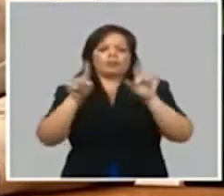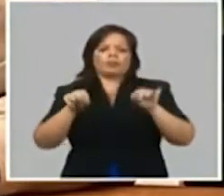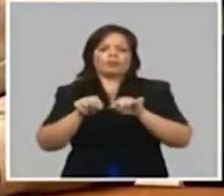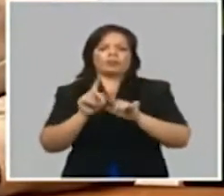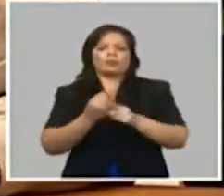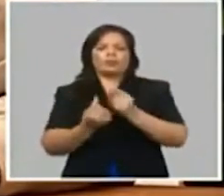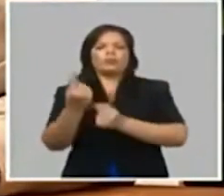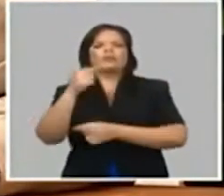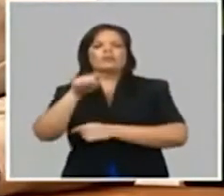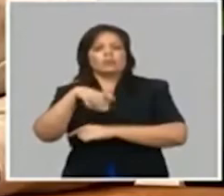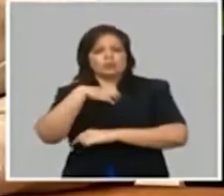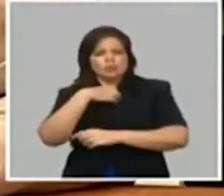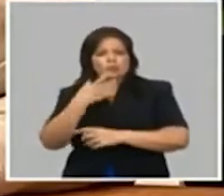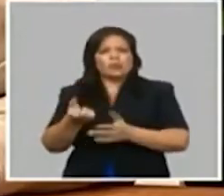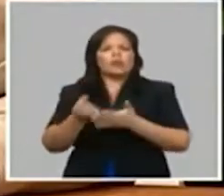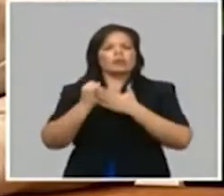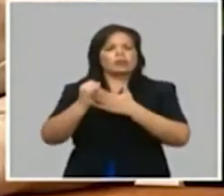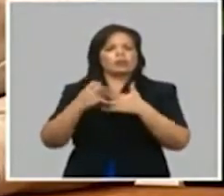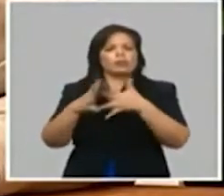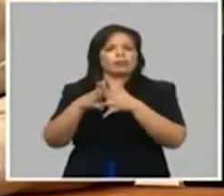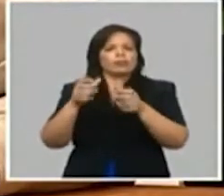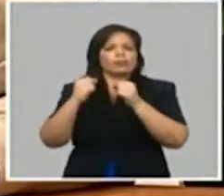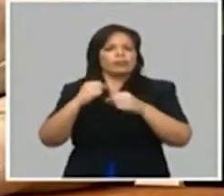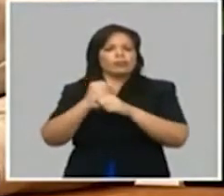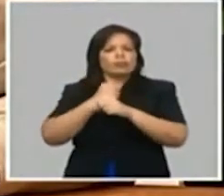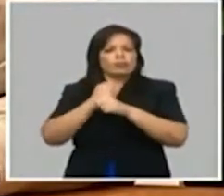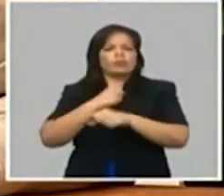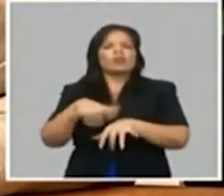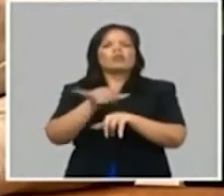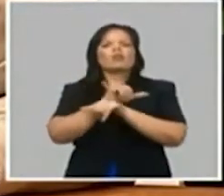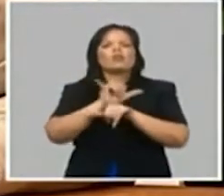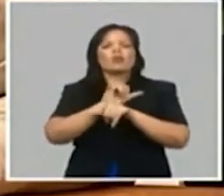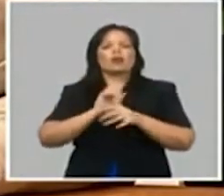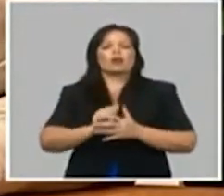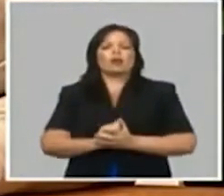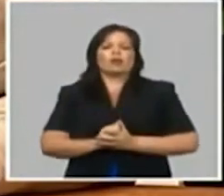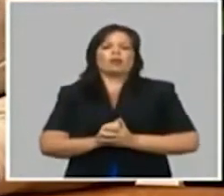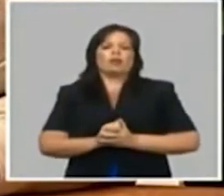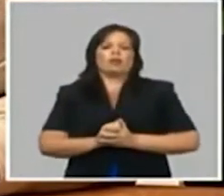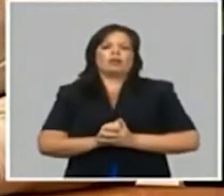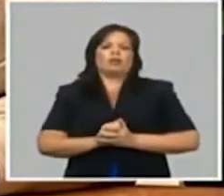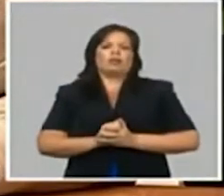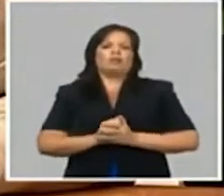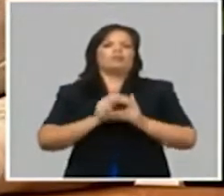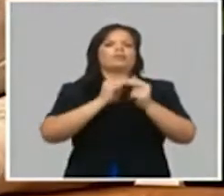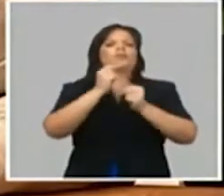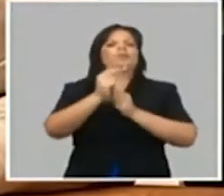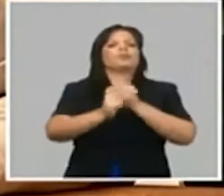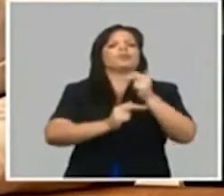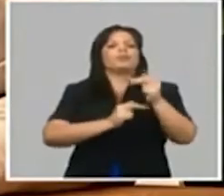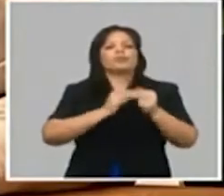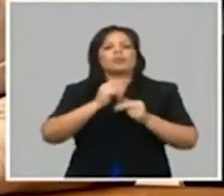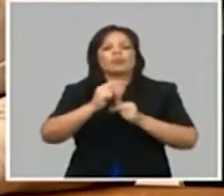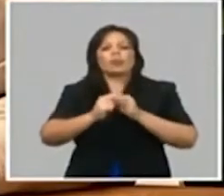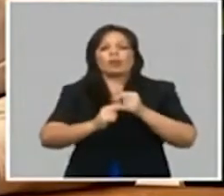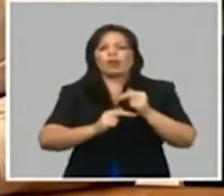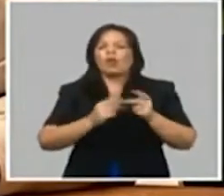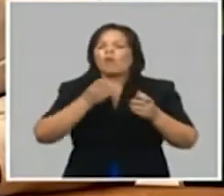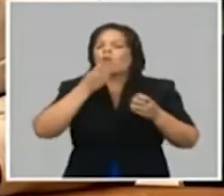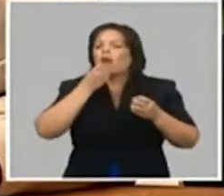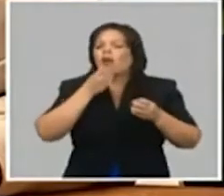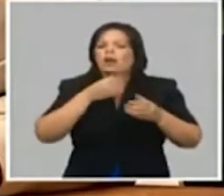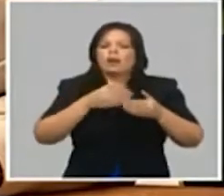resultado extraordinario, y esto ayuda también. De igual forma, para realizar